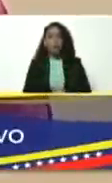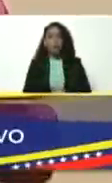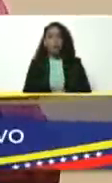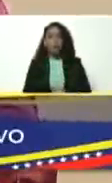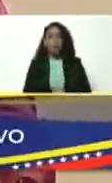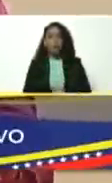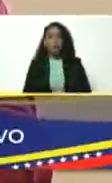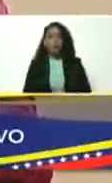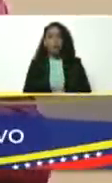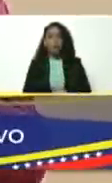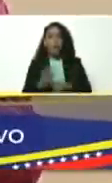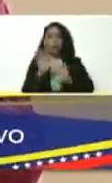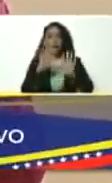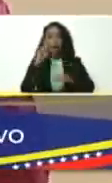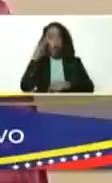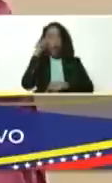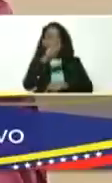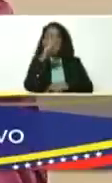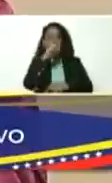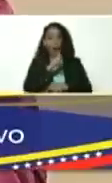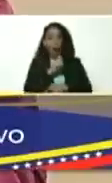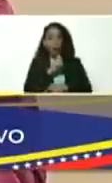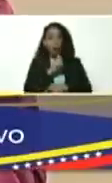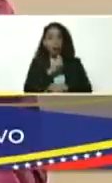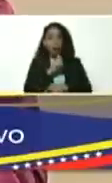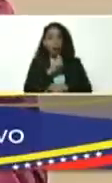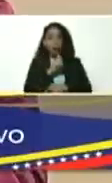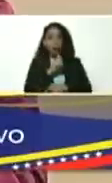con vistas a los años por venir